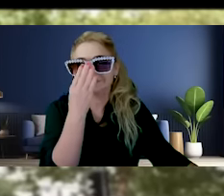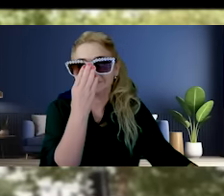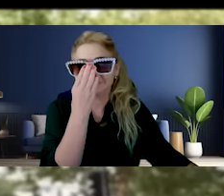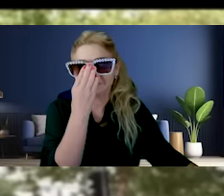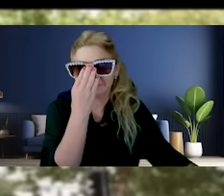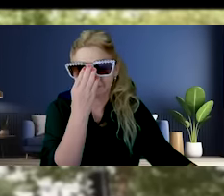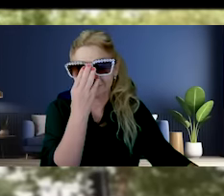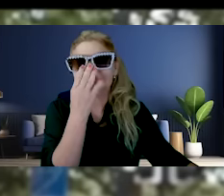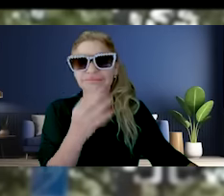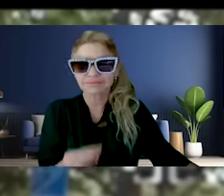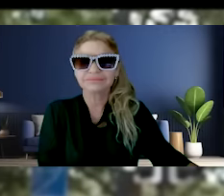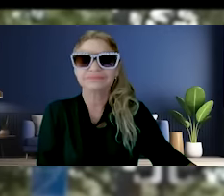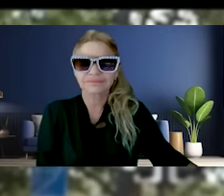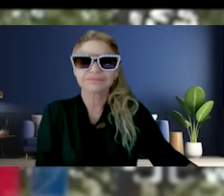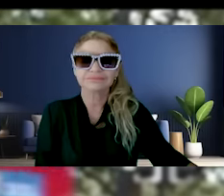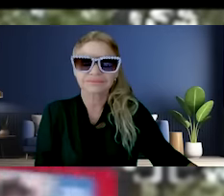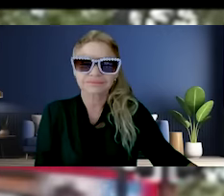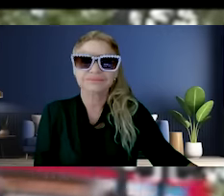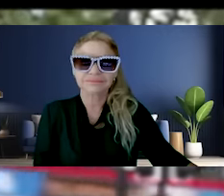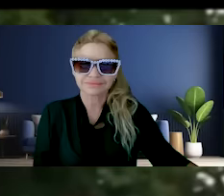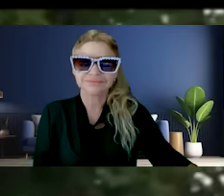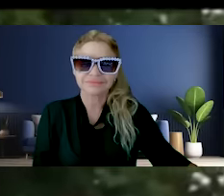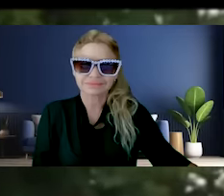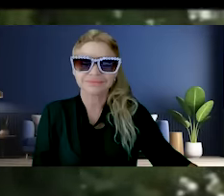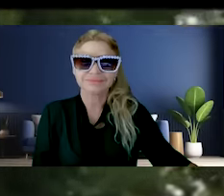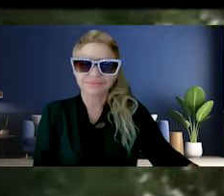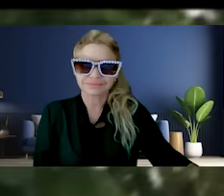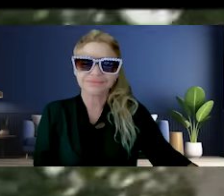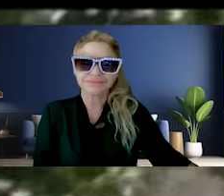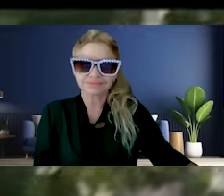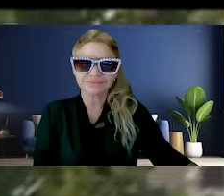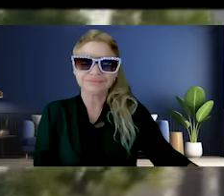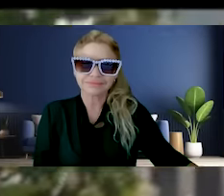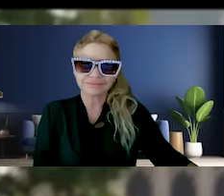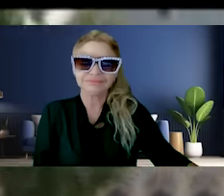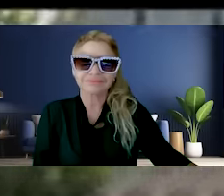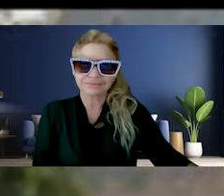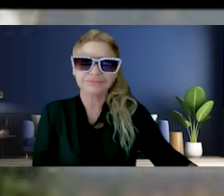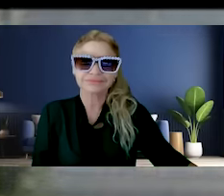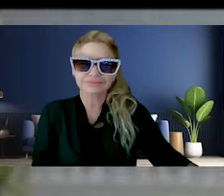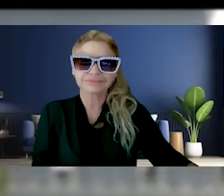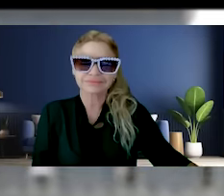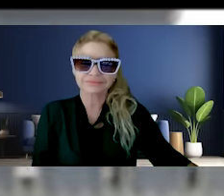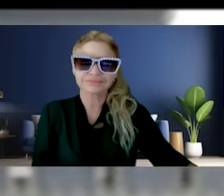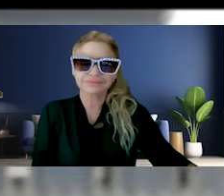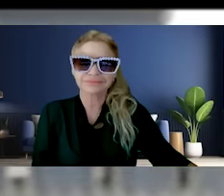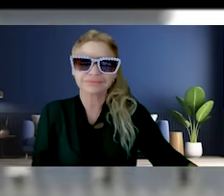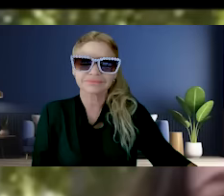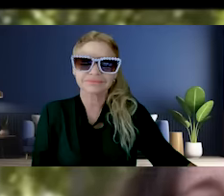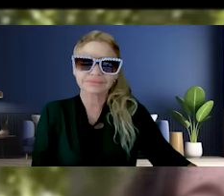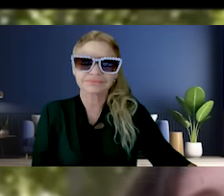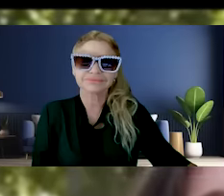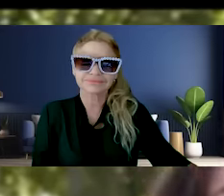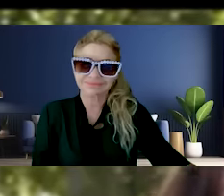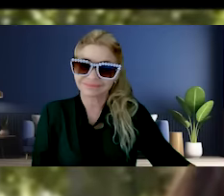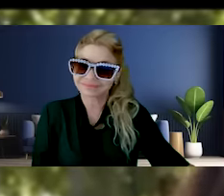dactilares, denuncia uno de los responsables de Big Brother Watch, una ONG británica preocupada por el incremento de su uso por parte de la policía. El jefe